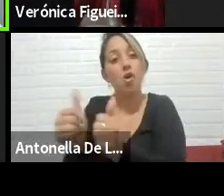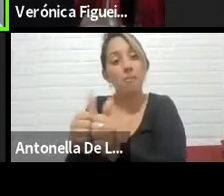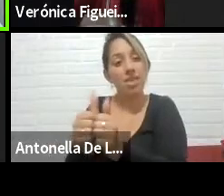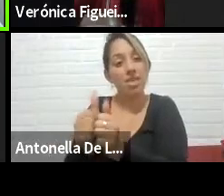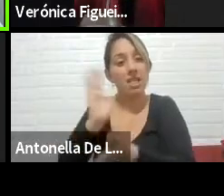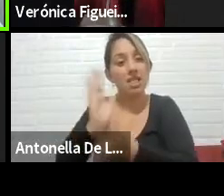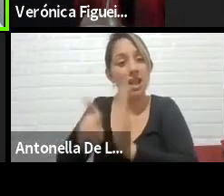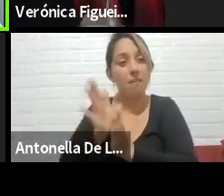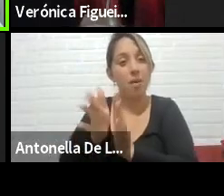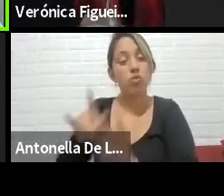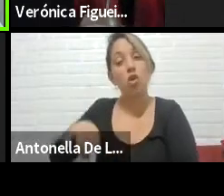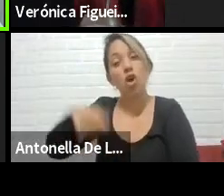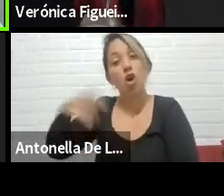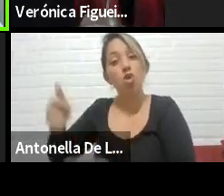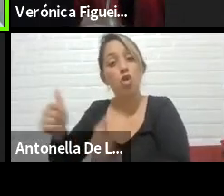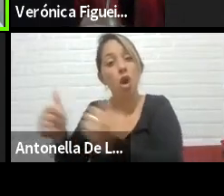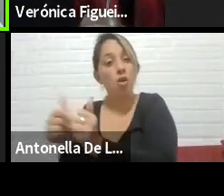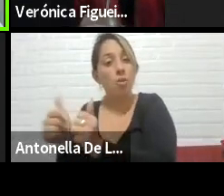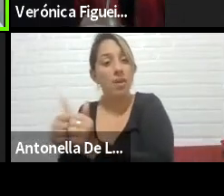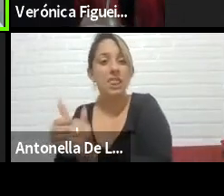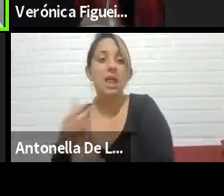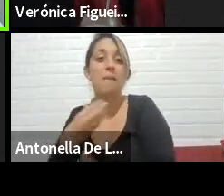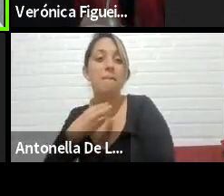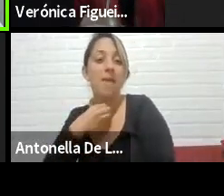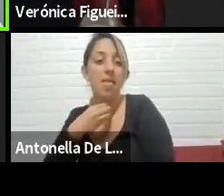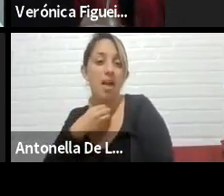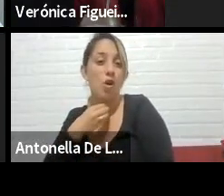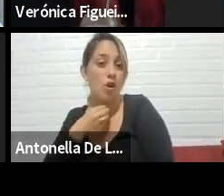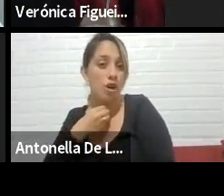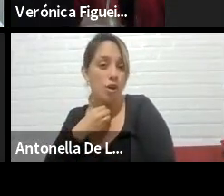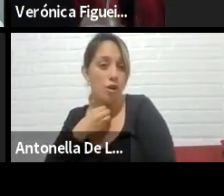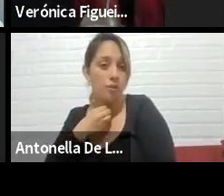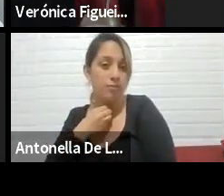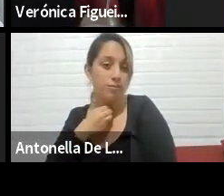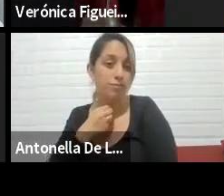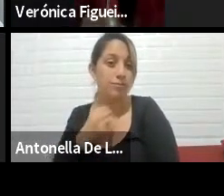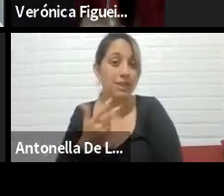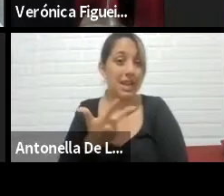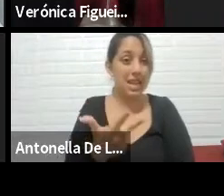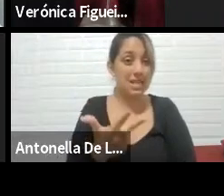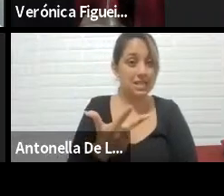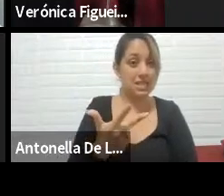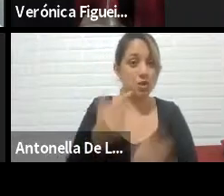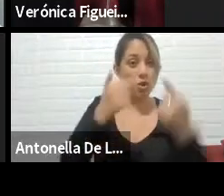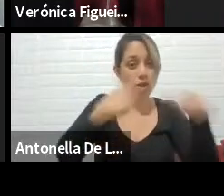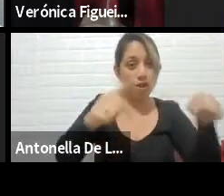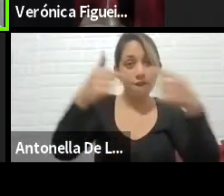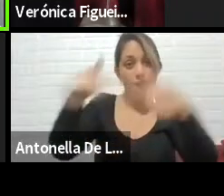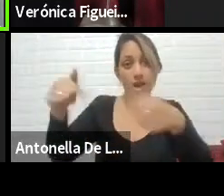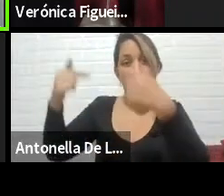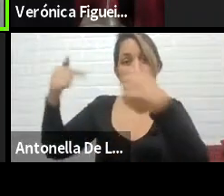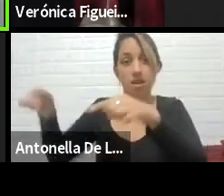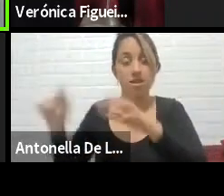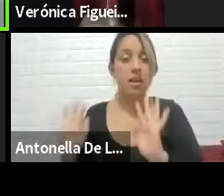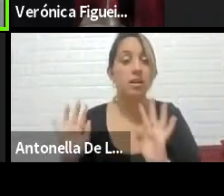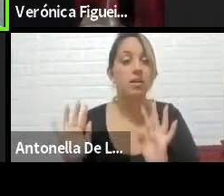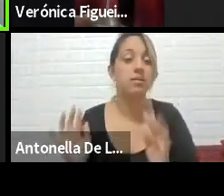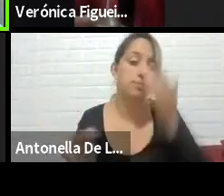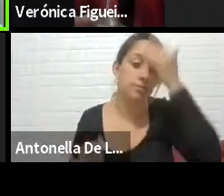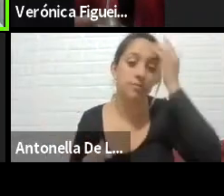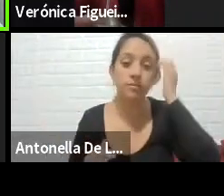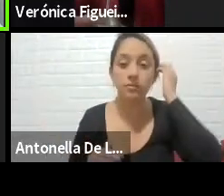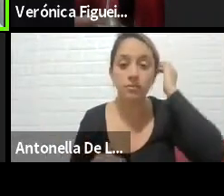que no salió acá, pero que sabemos que está presente, que se especificó para el ámbito educativo. ¿Con?